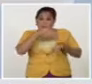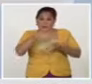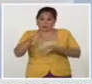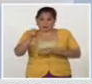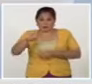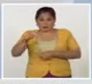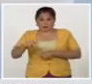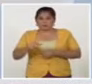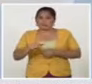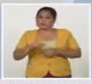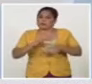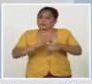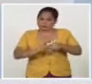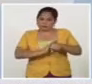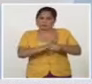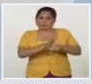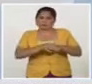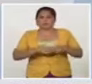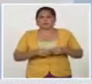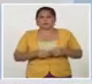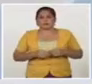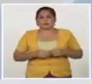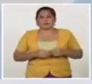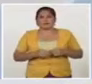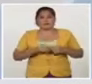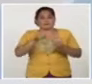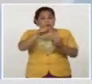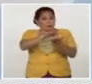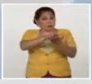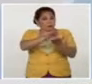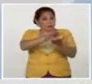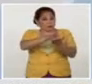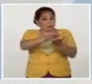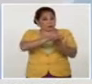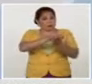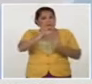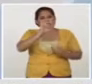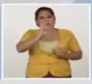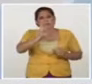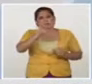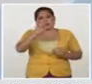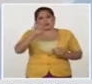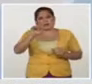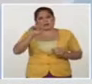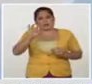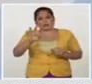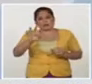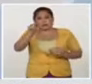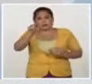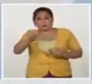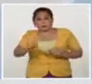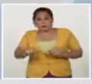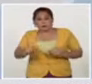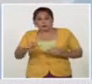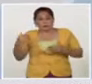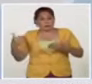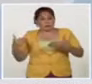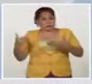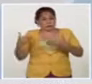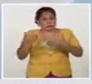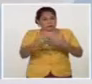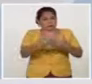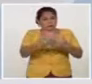con COVID-19, y ya en el acumulado son 778 personas que han